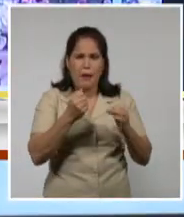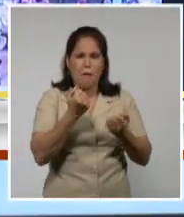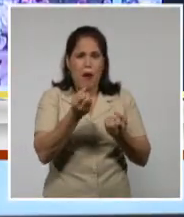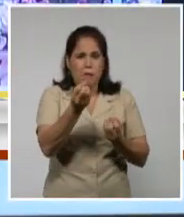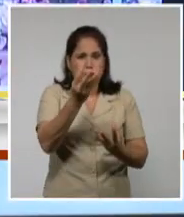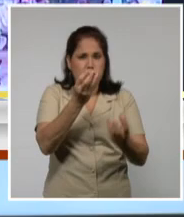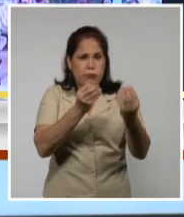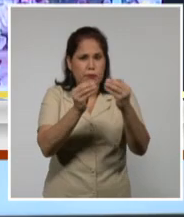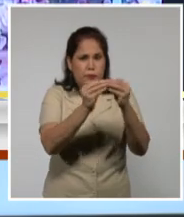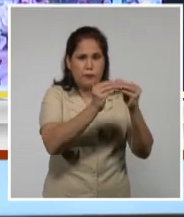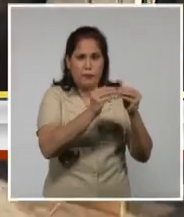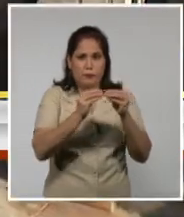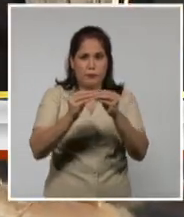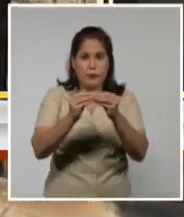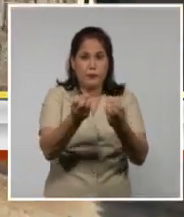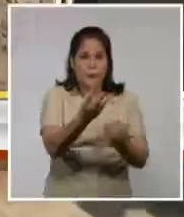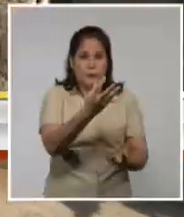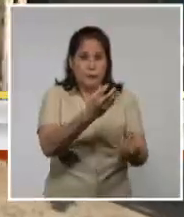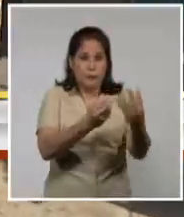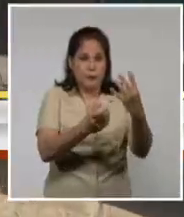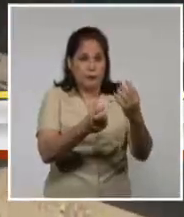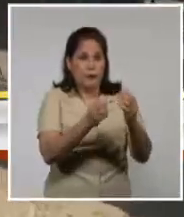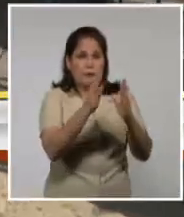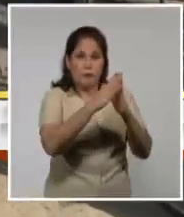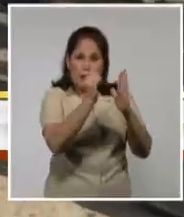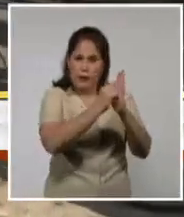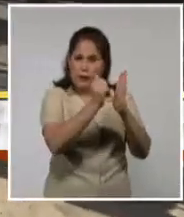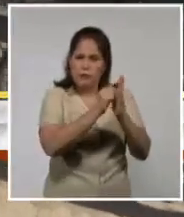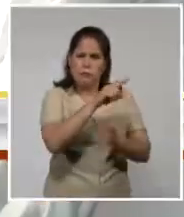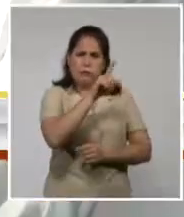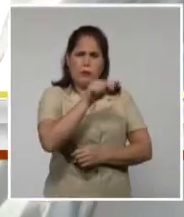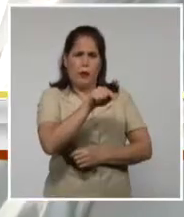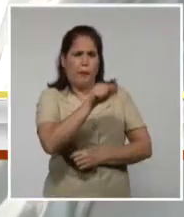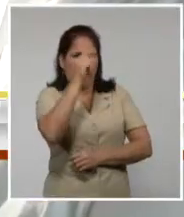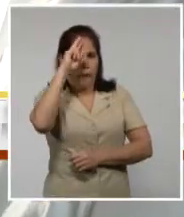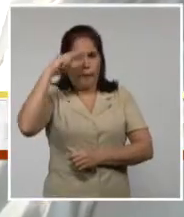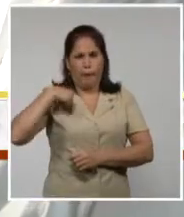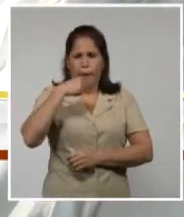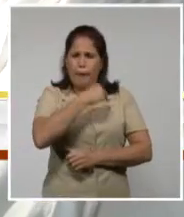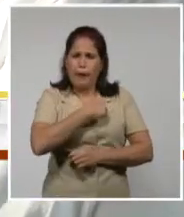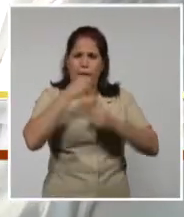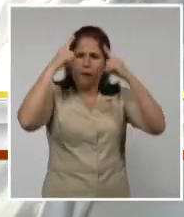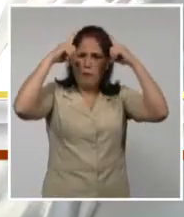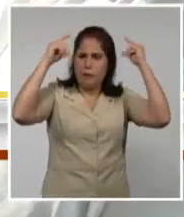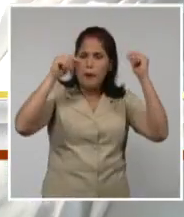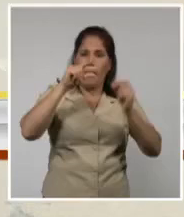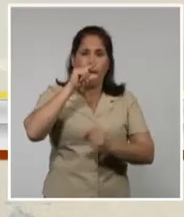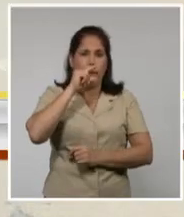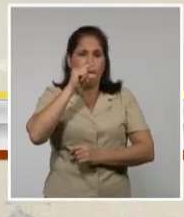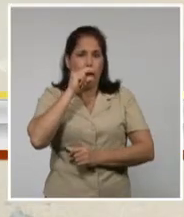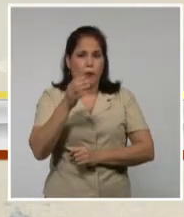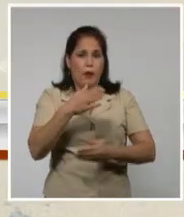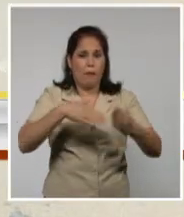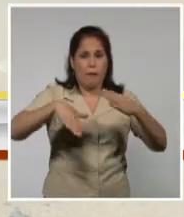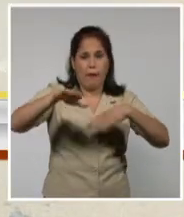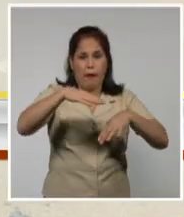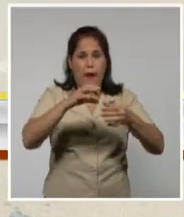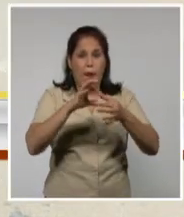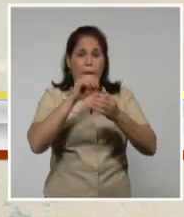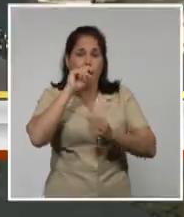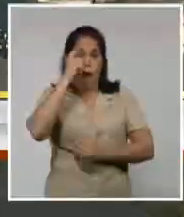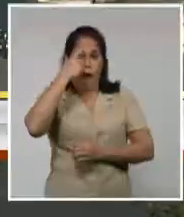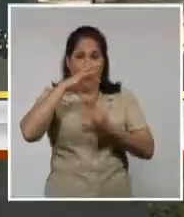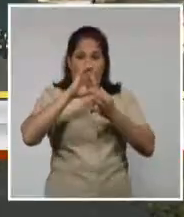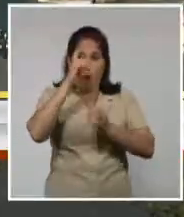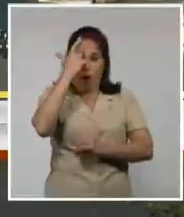tasa de incidencia del país las esquinas se intensifican en cada jornada en bauta y playa baracoa municipio que sigue en